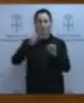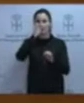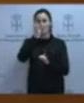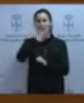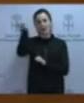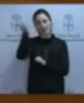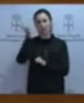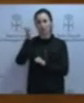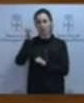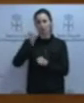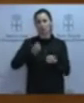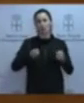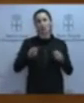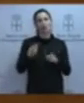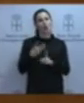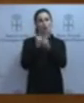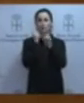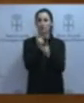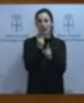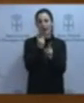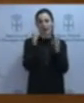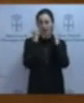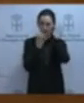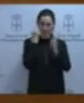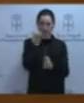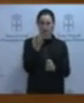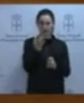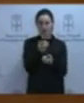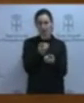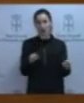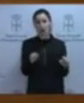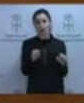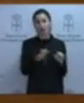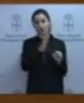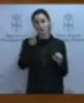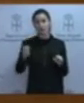cuenta de con animales, aunque preferimos que estos queden fuera del asunto.